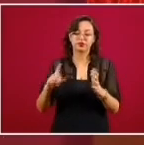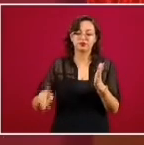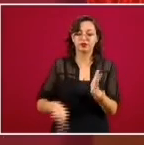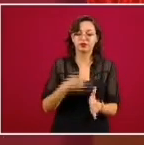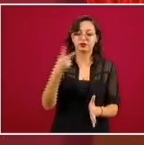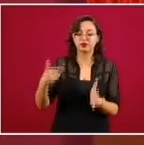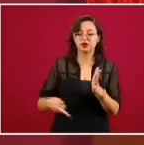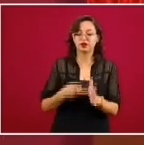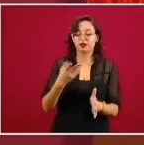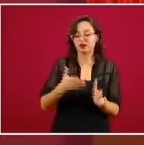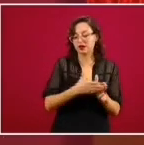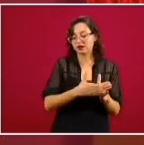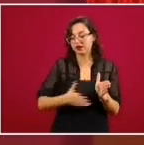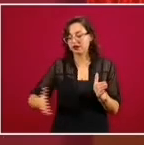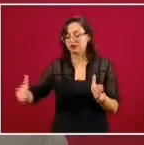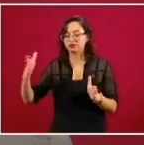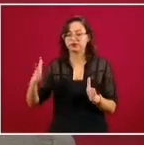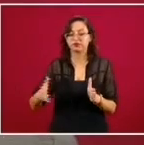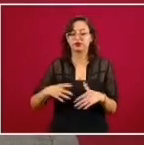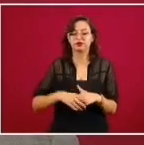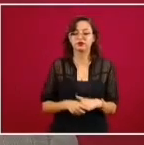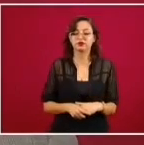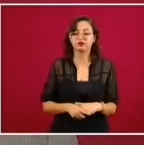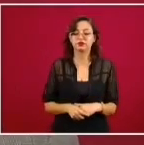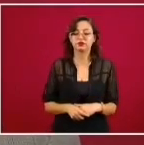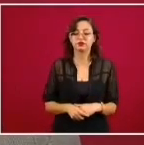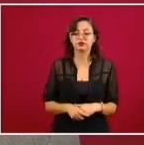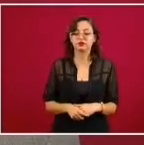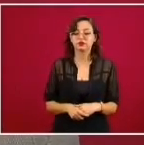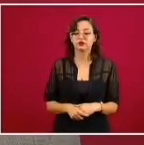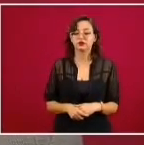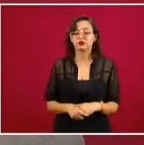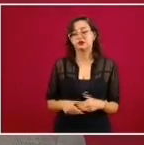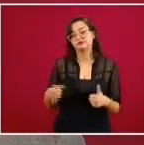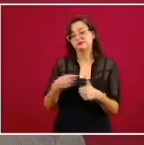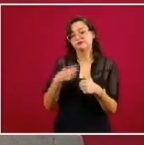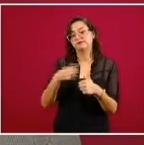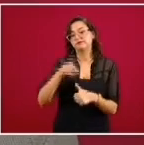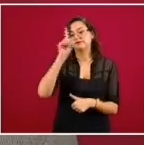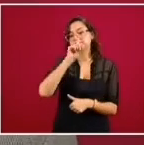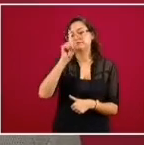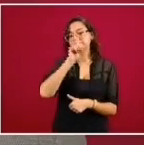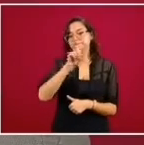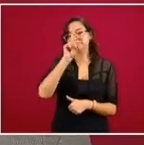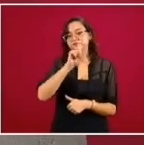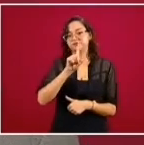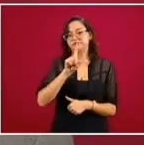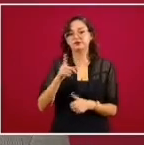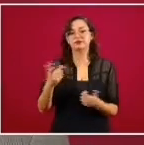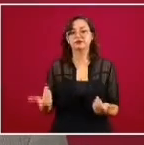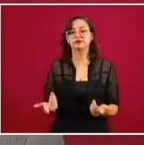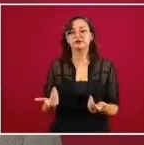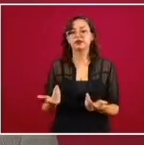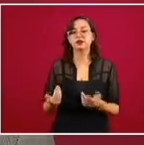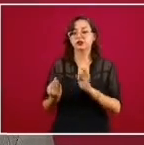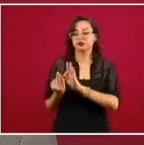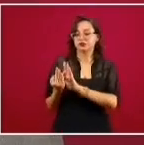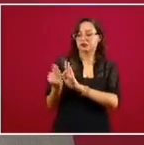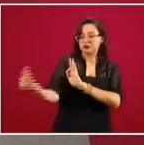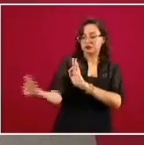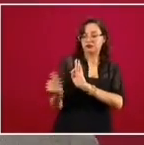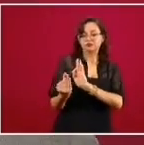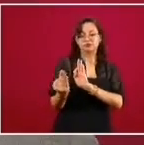repetidas y prolongadas conversaciones con esta comunidad. Y lo primero que recomiendan es mantener la Jornada Nacional de